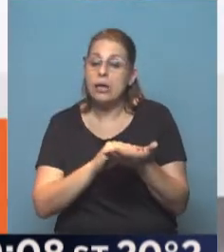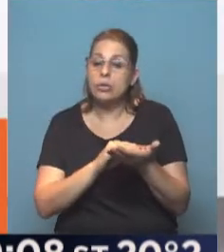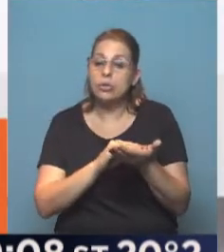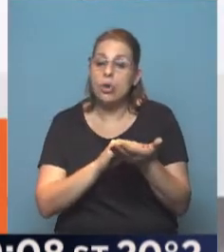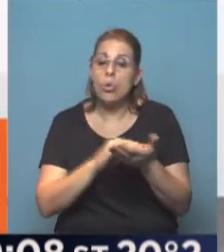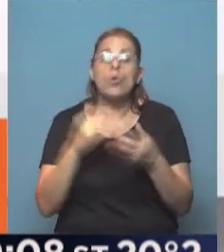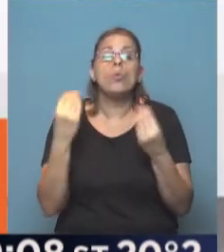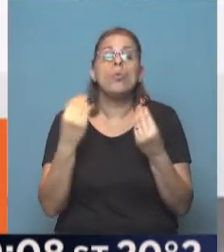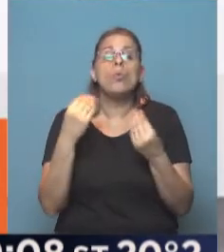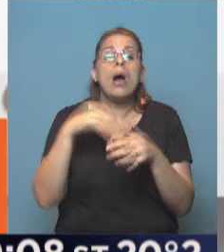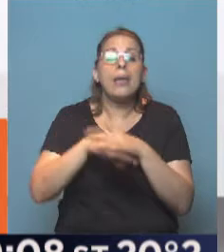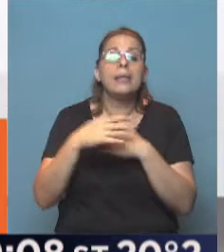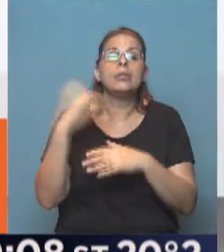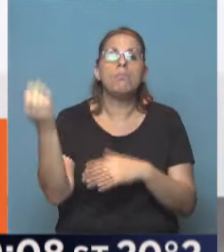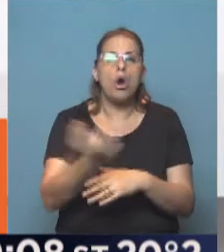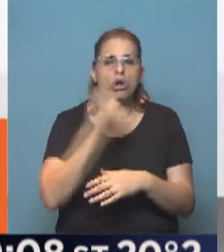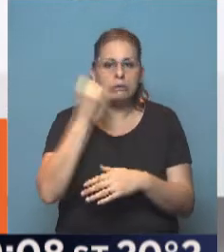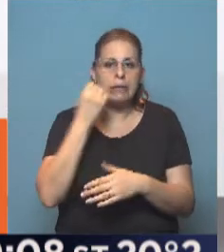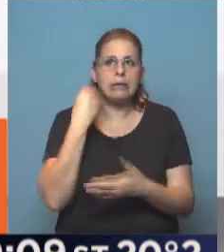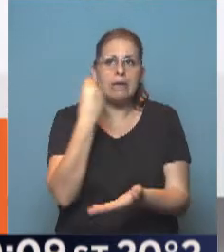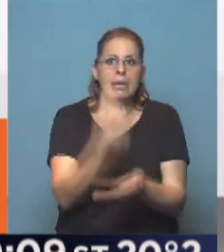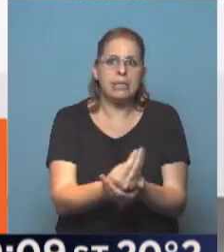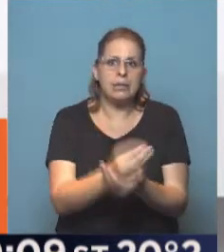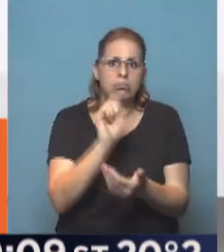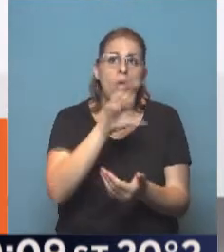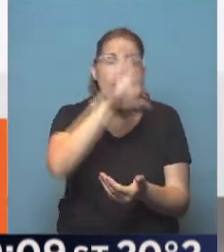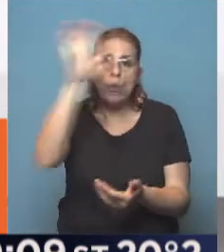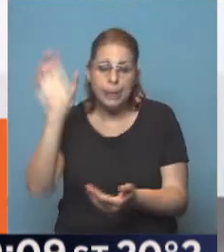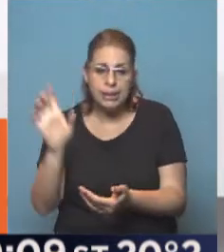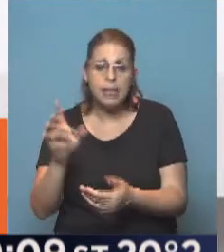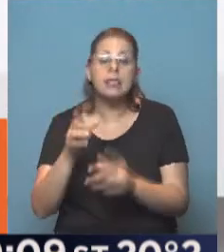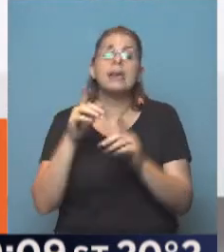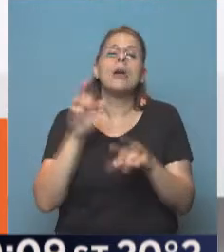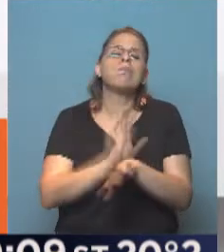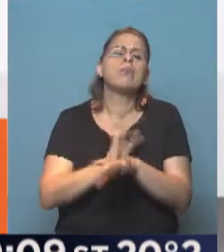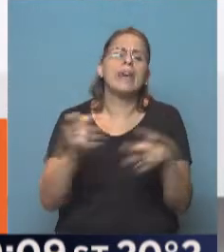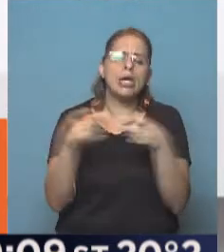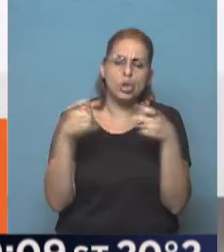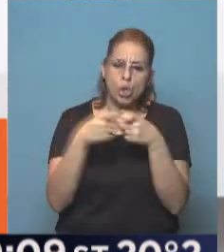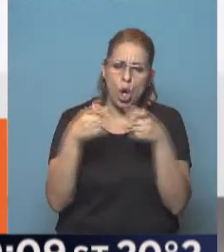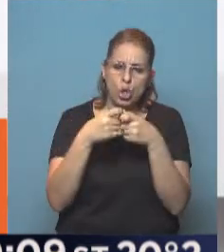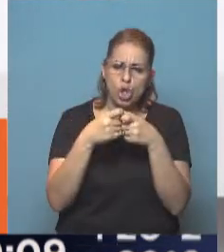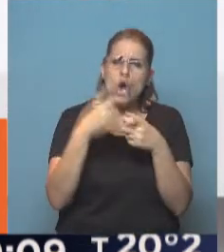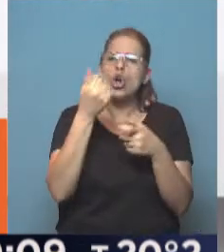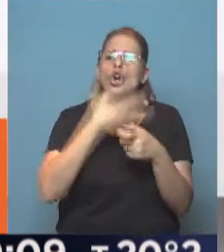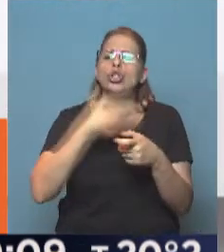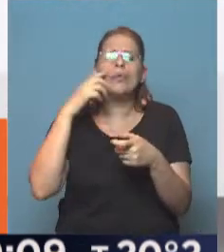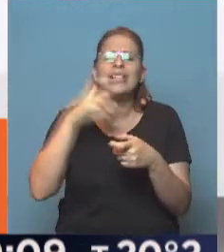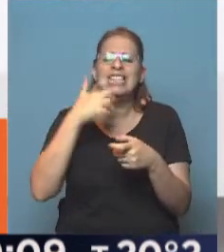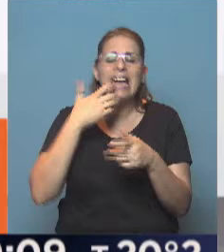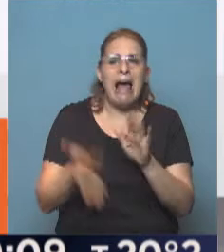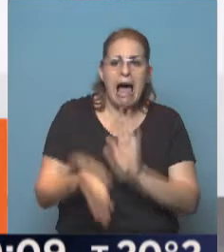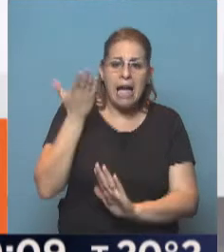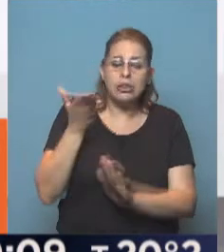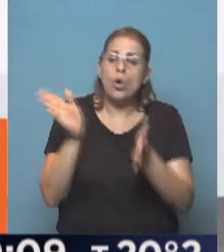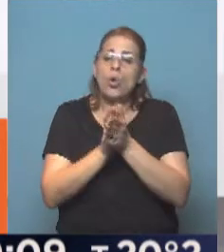sí mucha más importancia y representatividad las provincias, que van a ser socias de este costo fiscal tan elevado junto